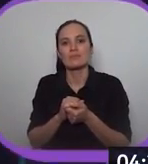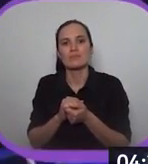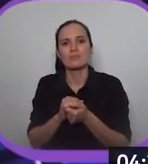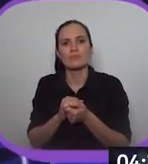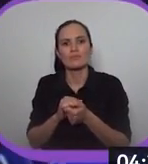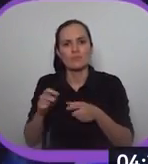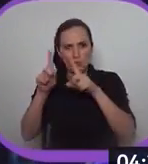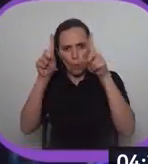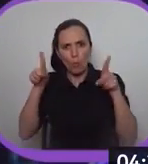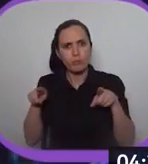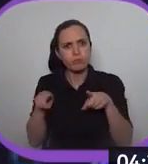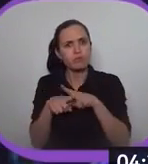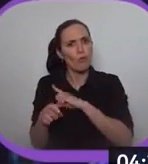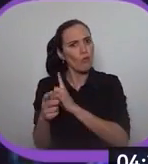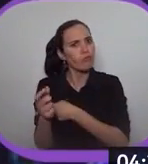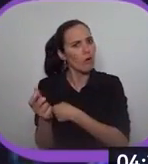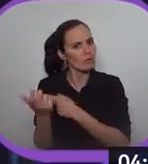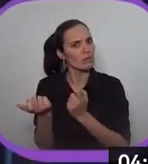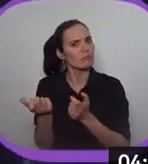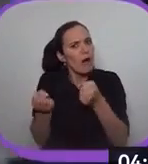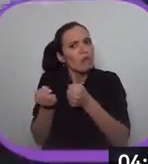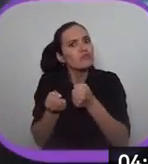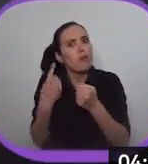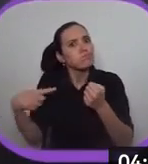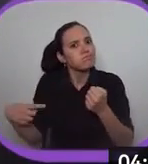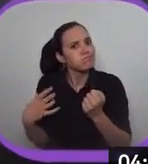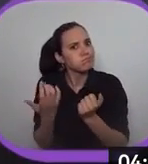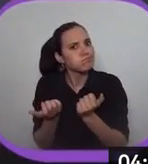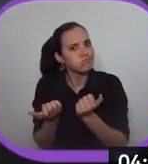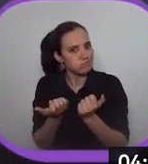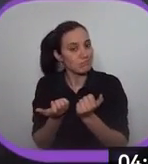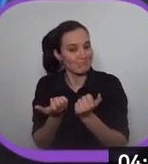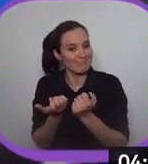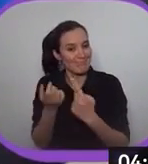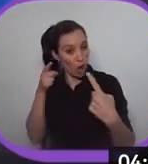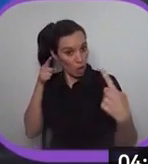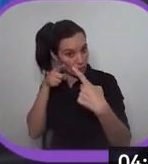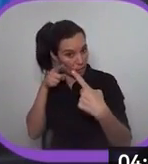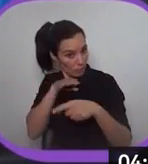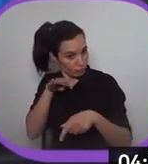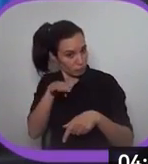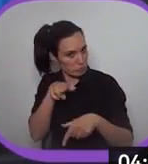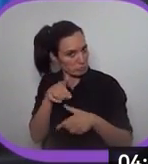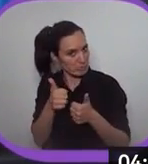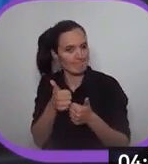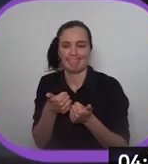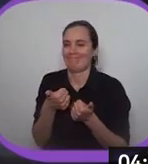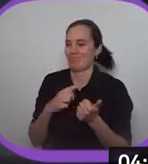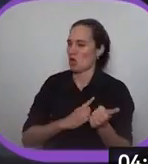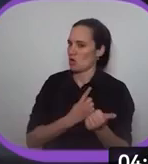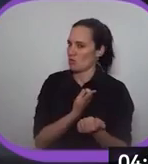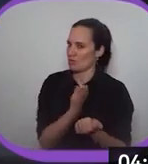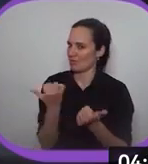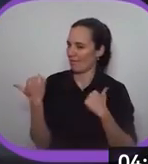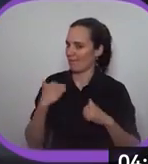El Buster tiene una resistencia enorme. ¿Y qué tal la Chopper? Con esta bebé enfrente a una tropa de Sark. Oigan, yo no